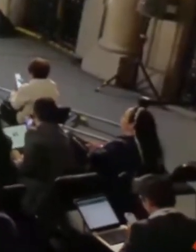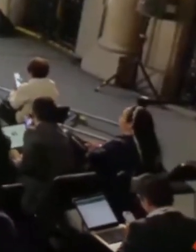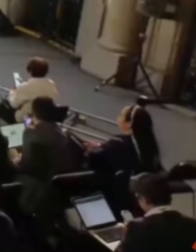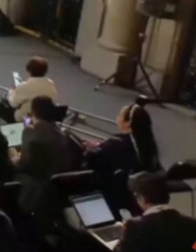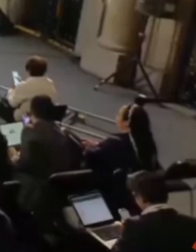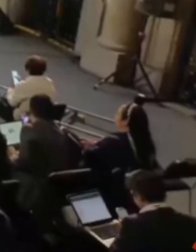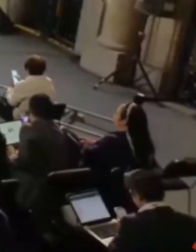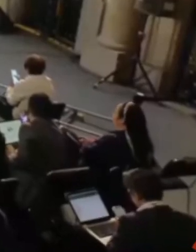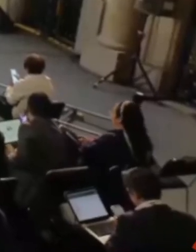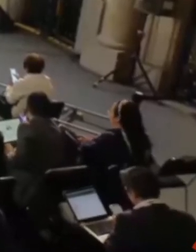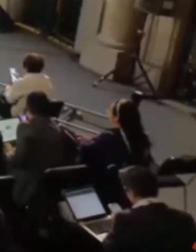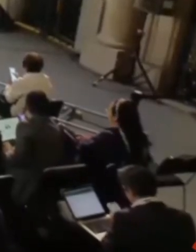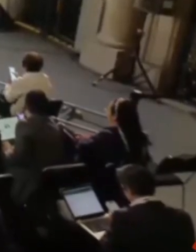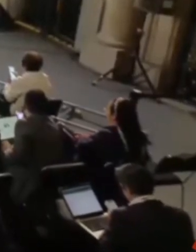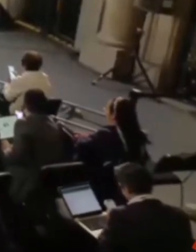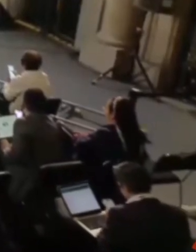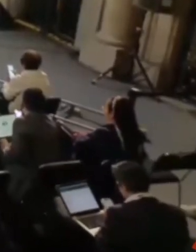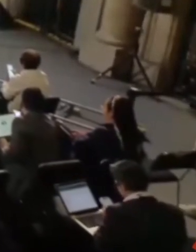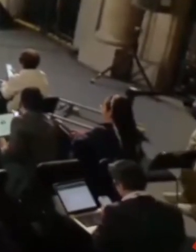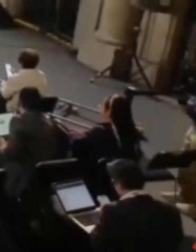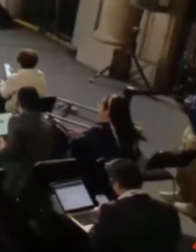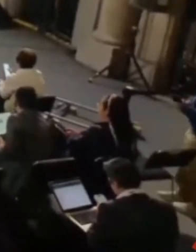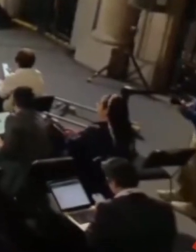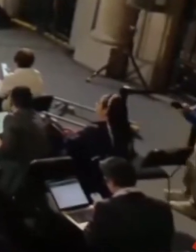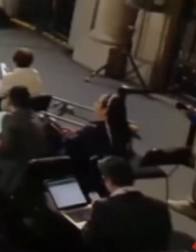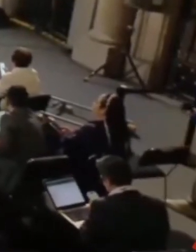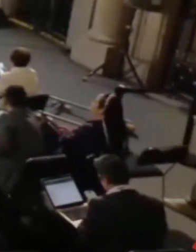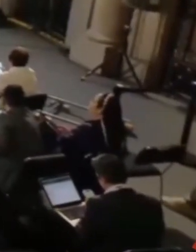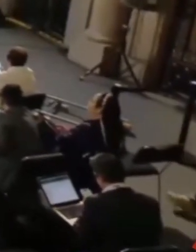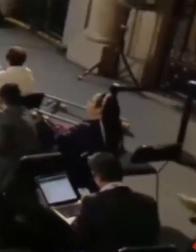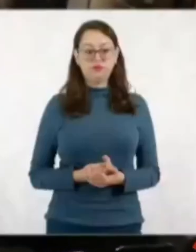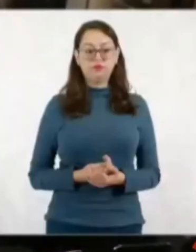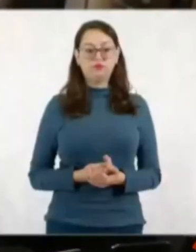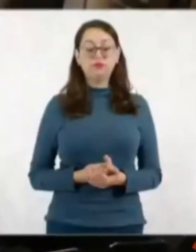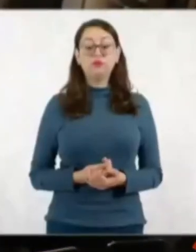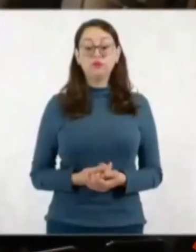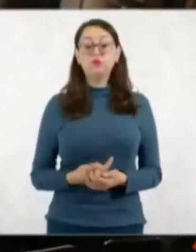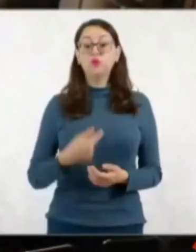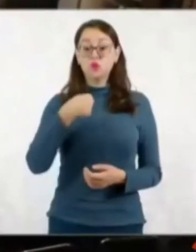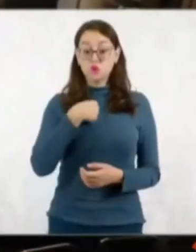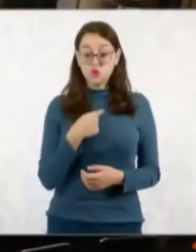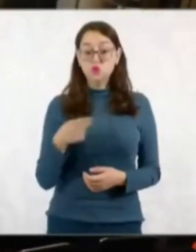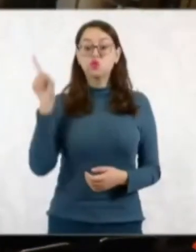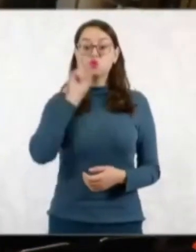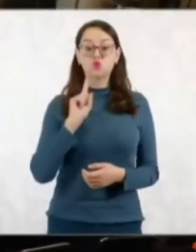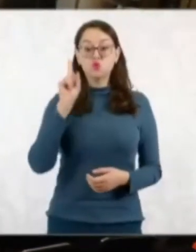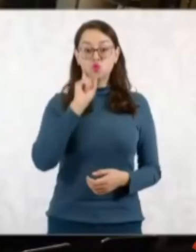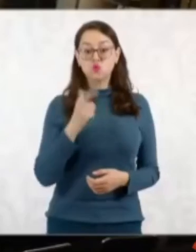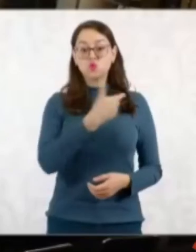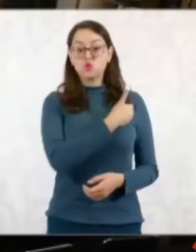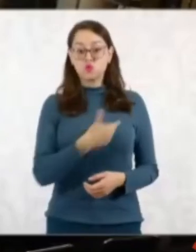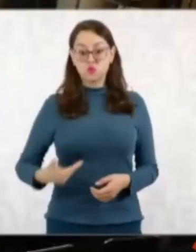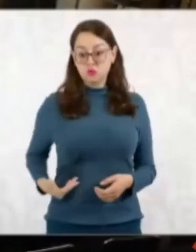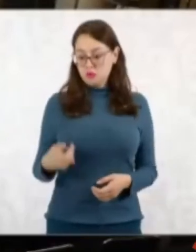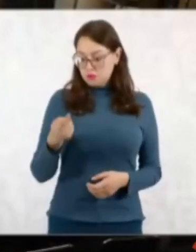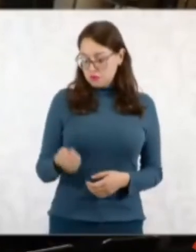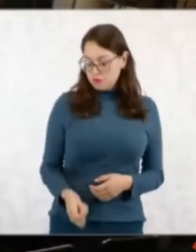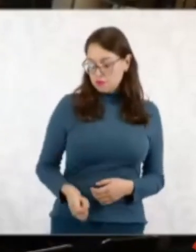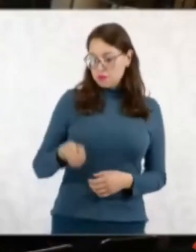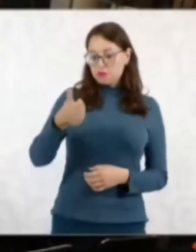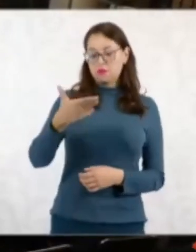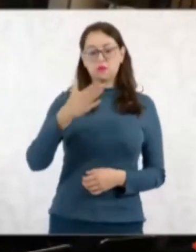Como primera mujer presidenta, asumí la responsabilidad de proteger a las mujeres